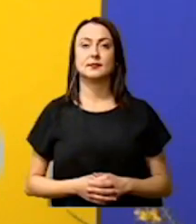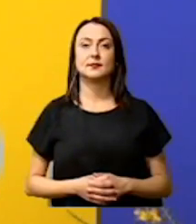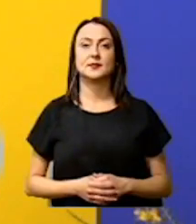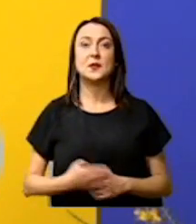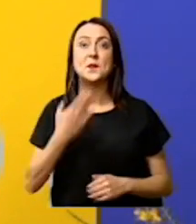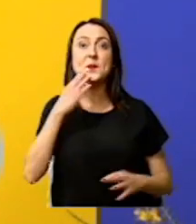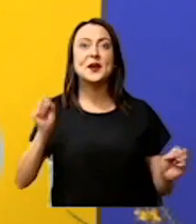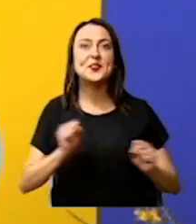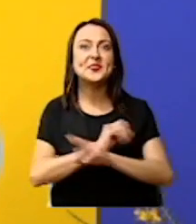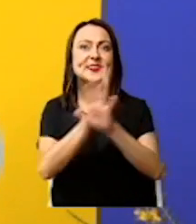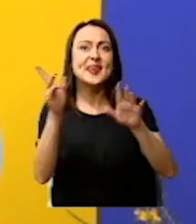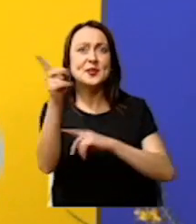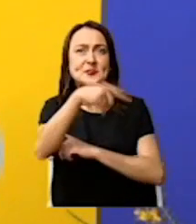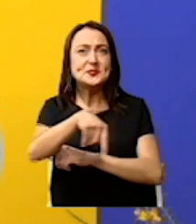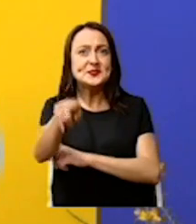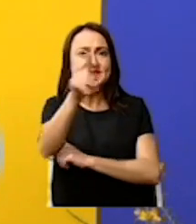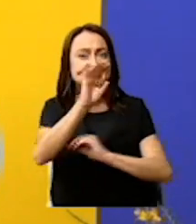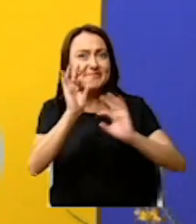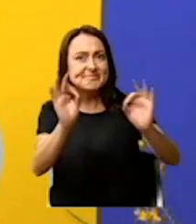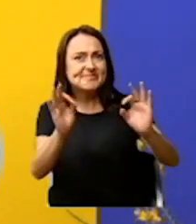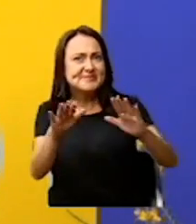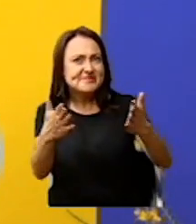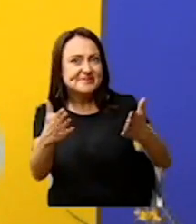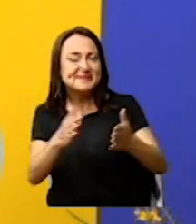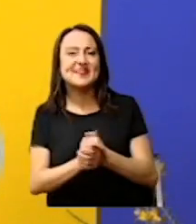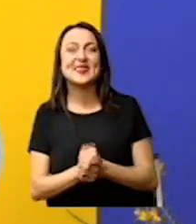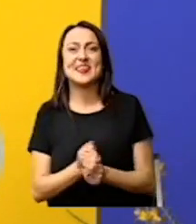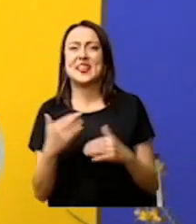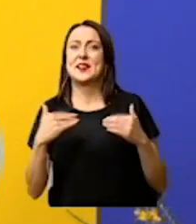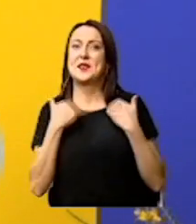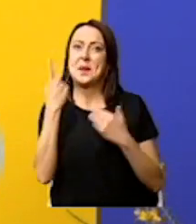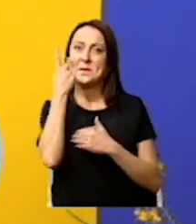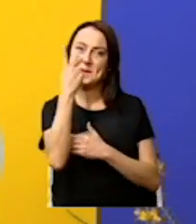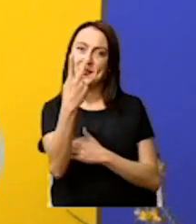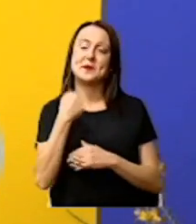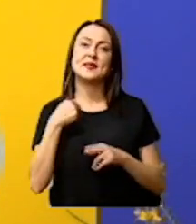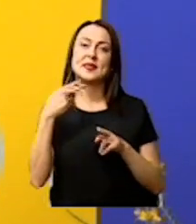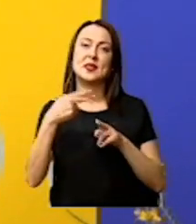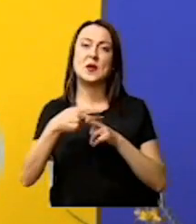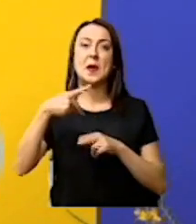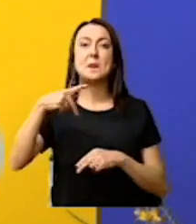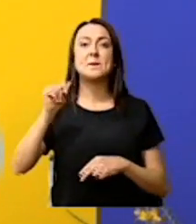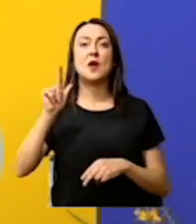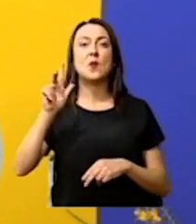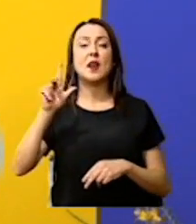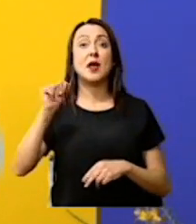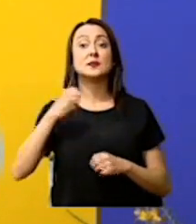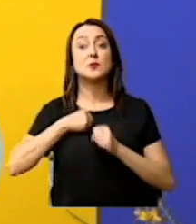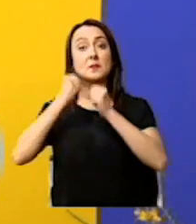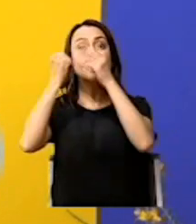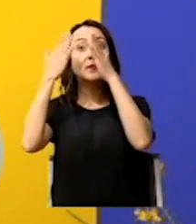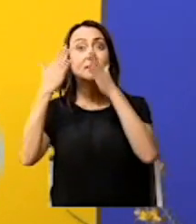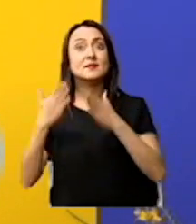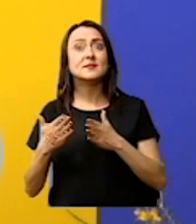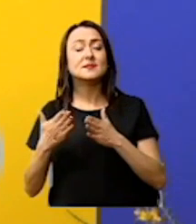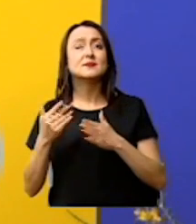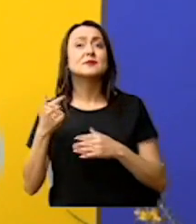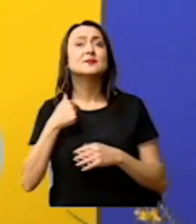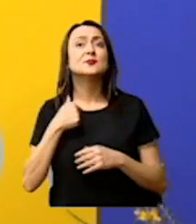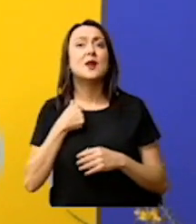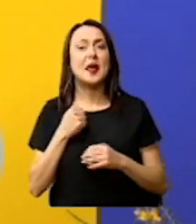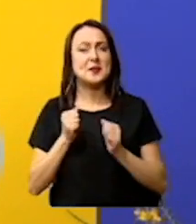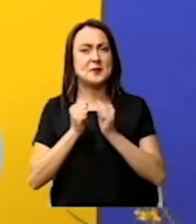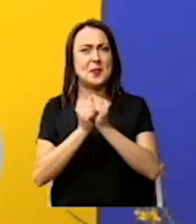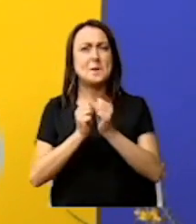Buenos días, ¿cómo están todos? Qué alegría verlos. Mi nombre es Paula, soy maestra y hoy los acompañaré en